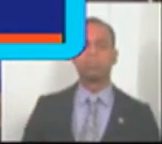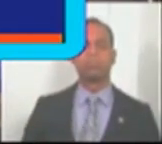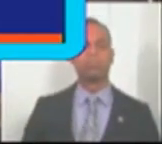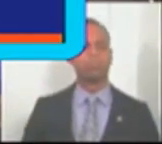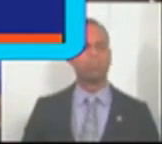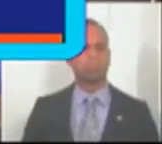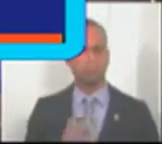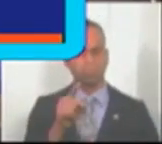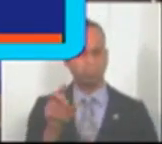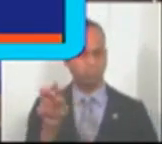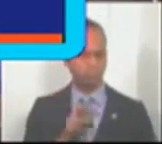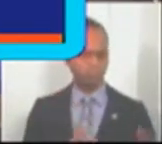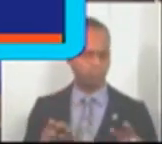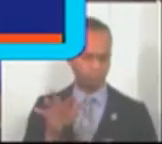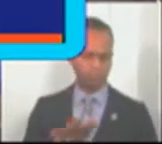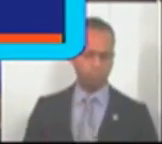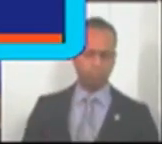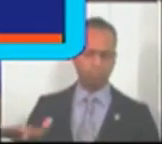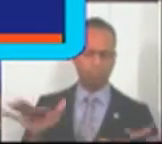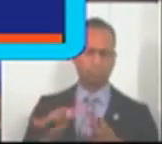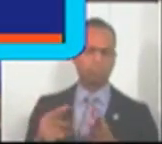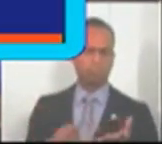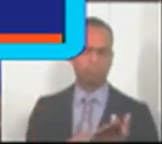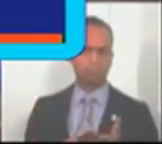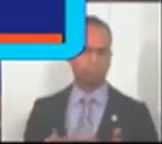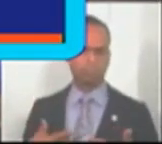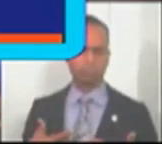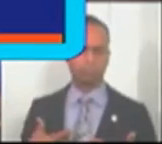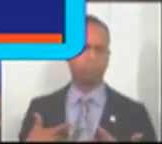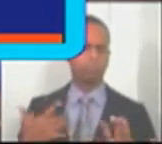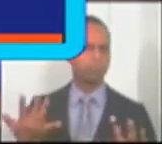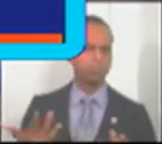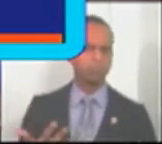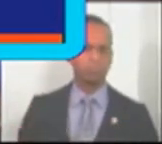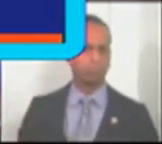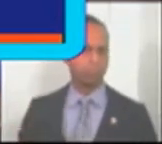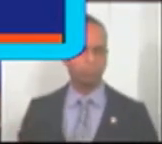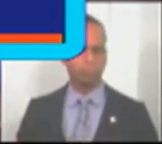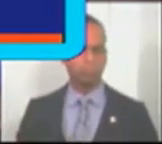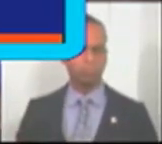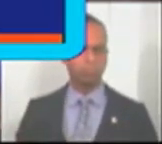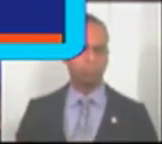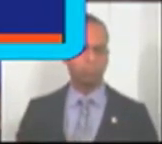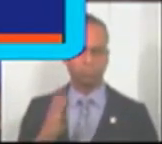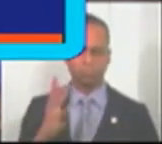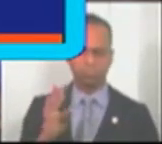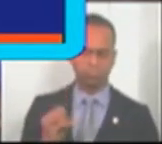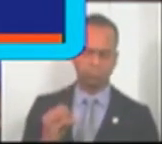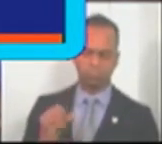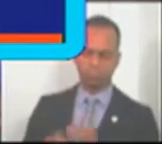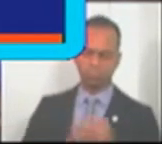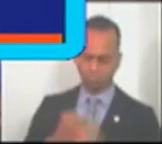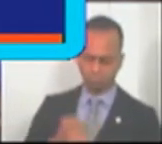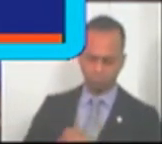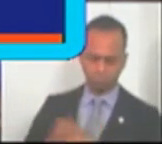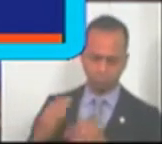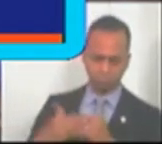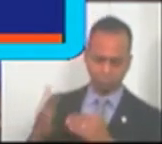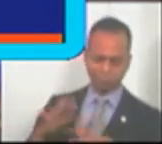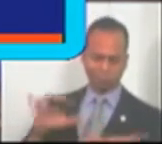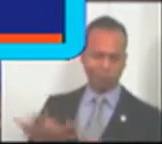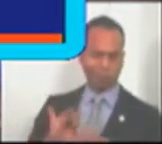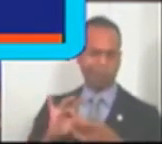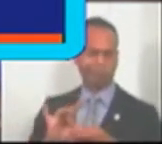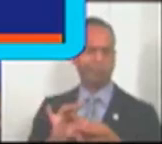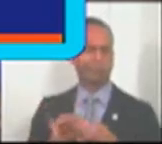¿Cómo evalúa usted, presidente, todo este, luego de más de 4 décadas de compromiso democrático y sobre todo con